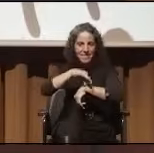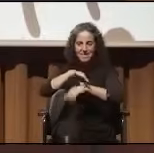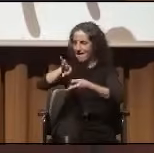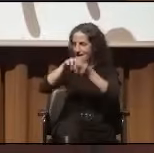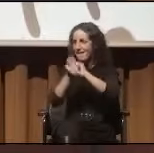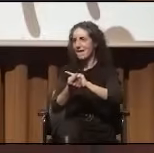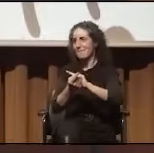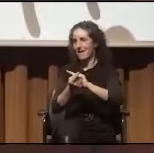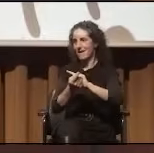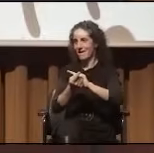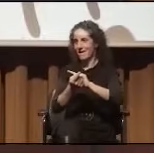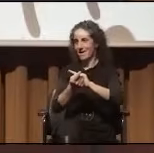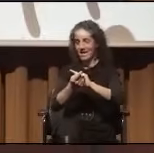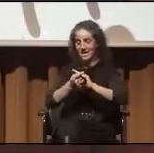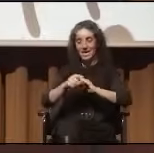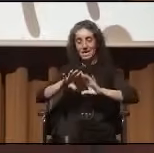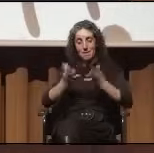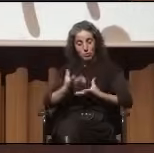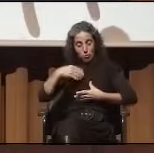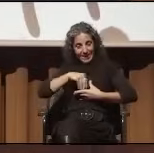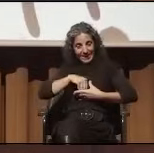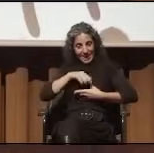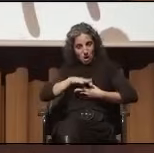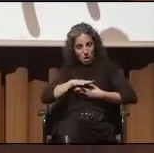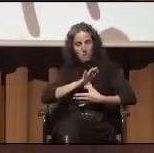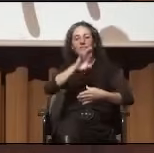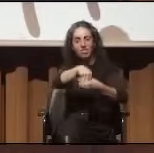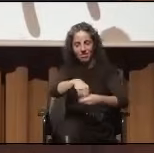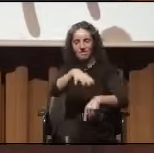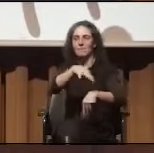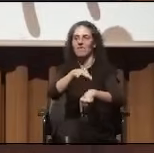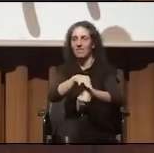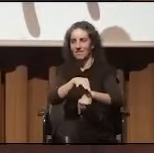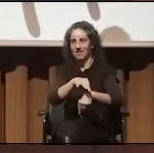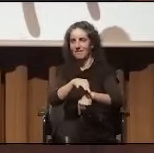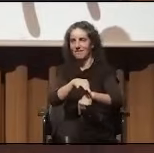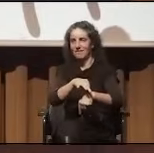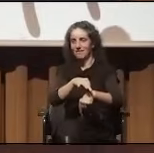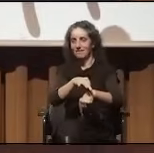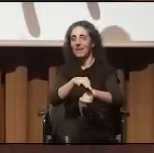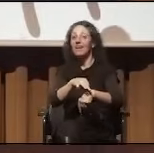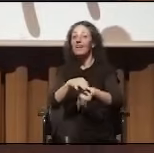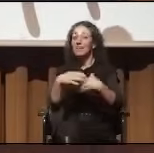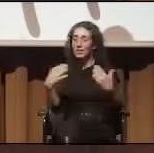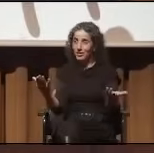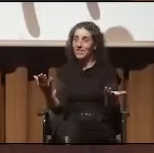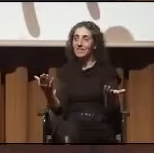mundo interior a la hora de, porque el proceso de morir no se arregla con morfina. Es necesario saber manejar la morfina, pero no es